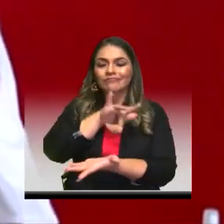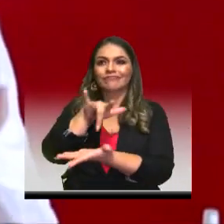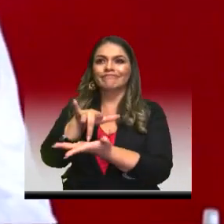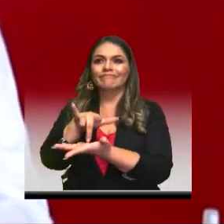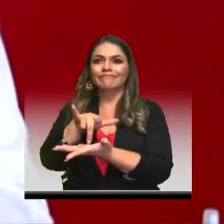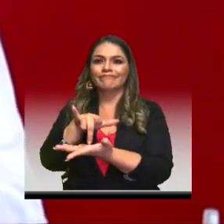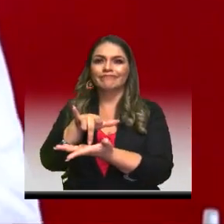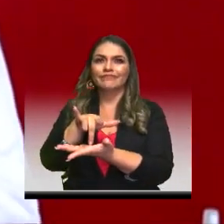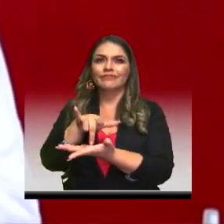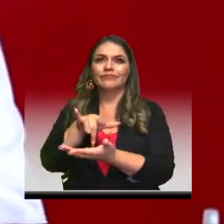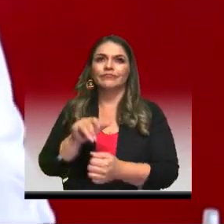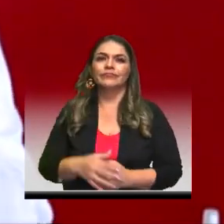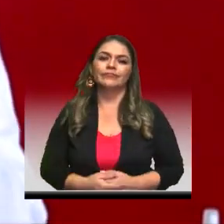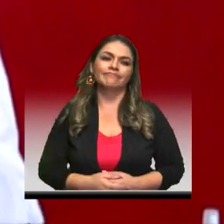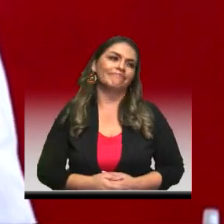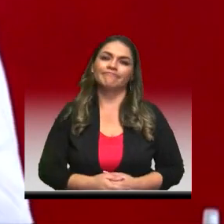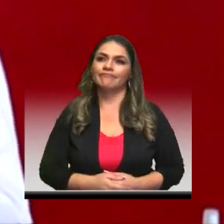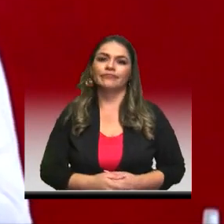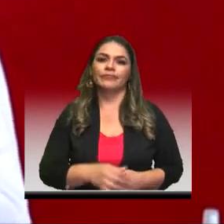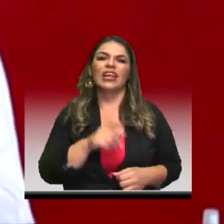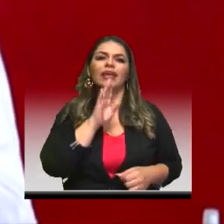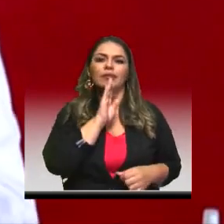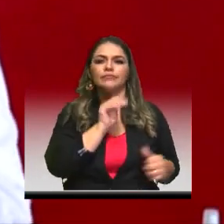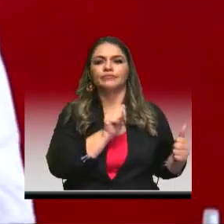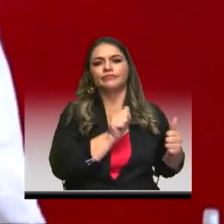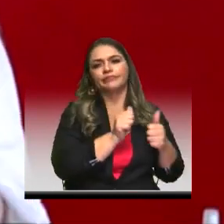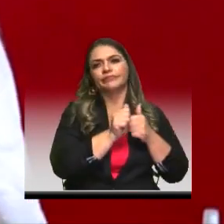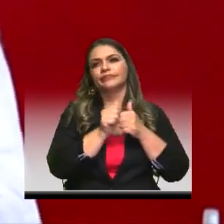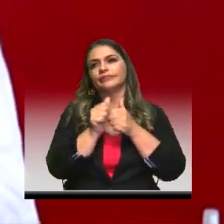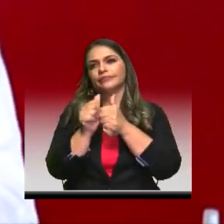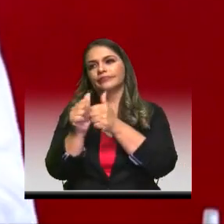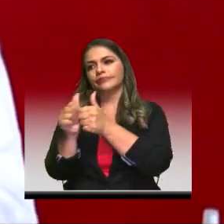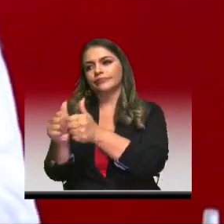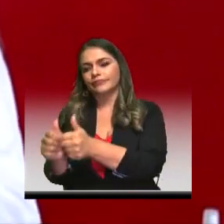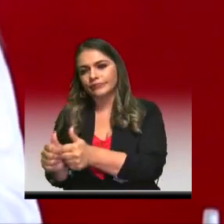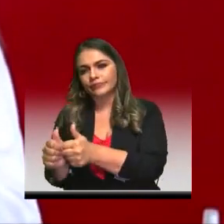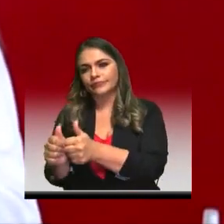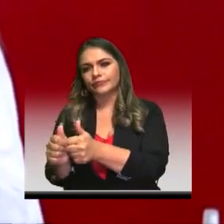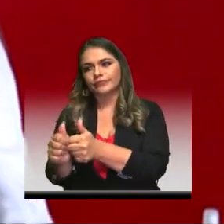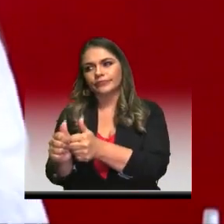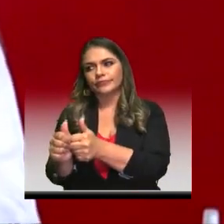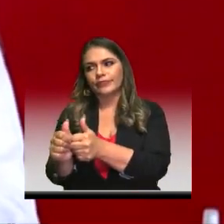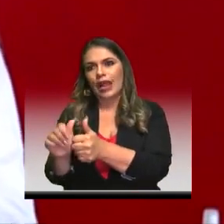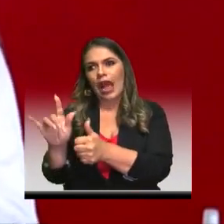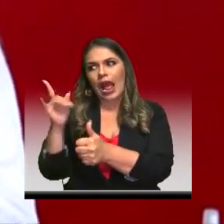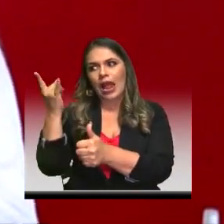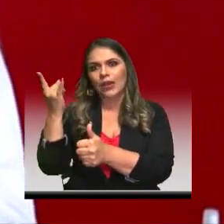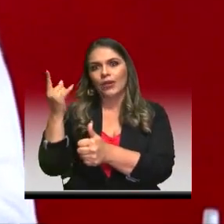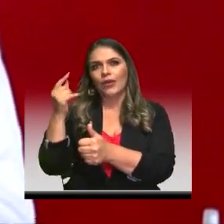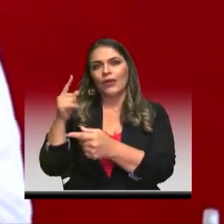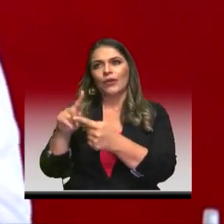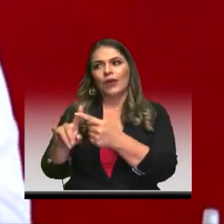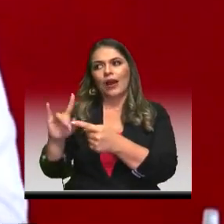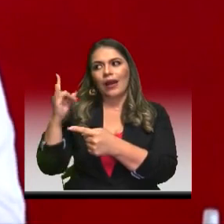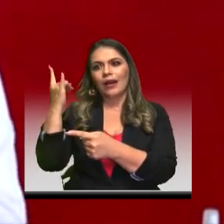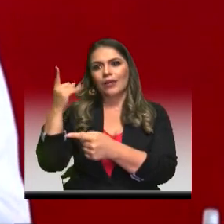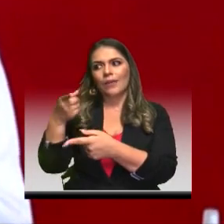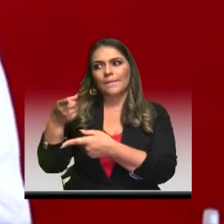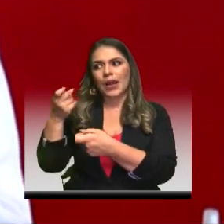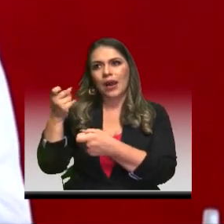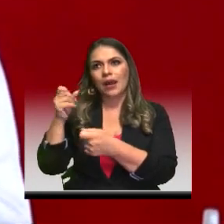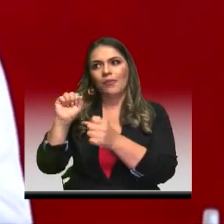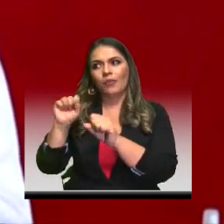tengo que llevar seguridad, tengo que estar consciente de que pues eso genera